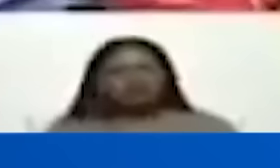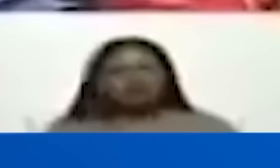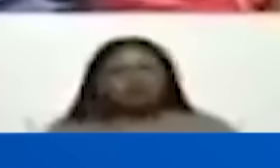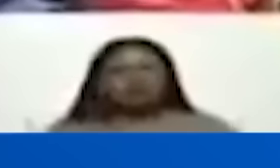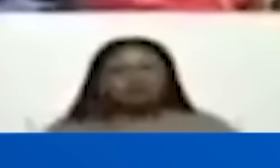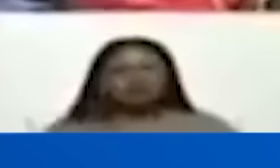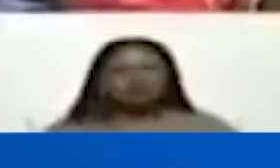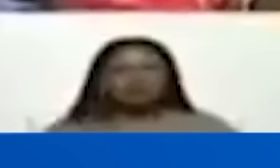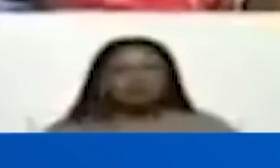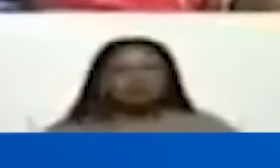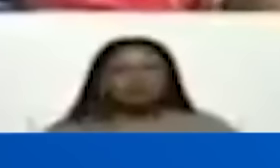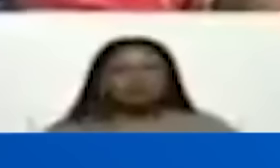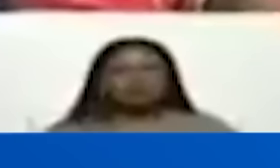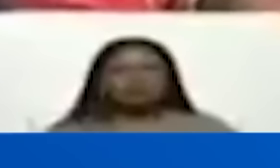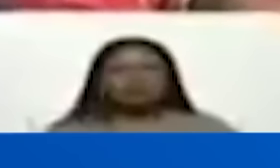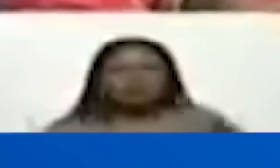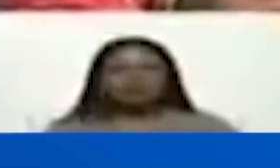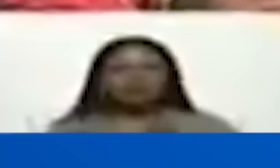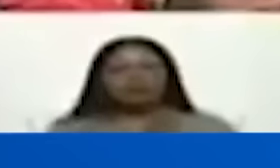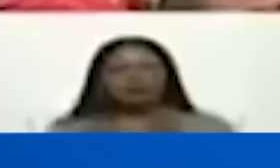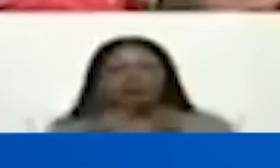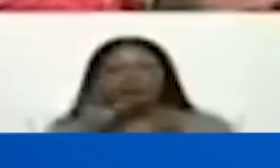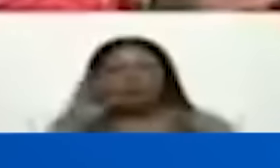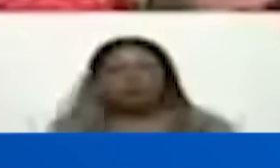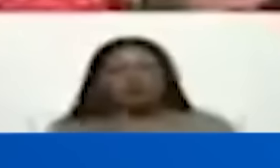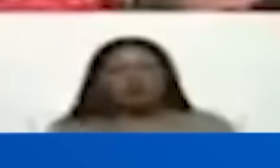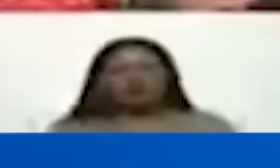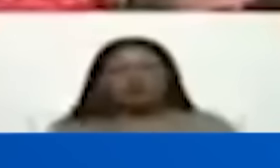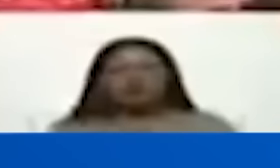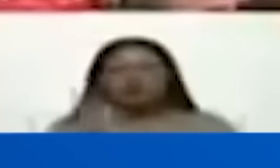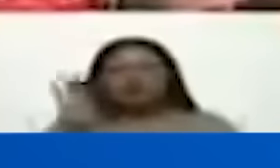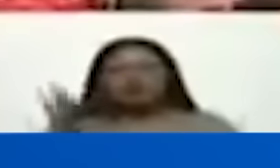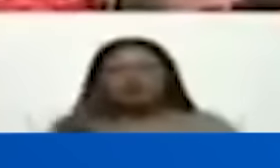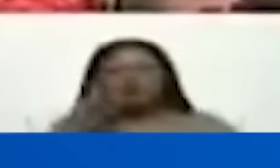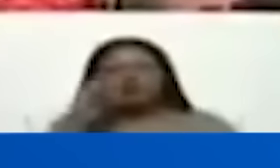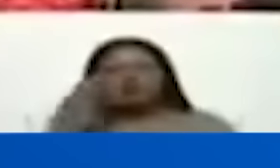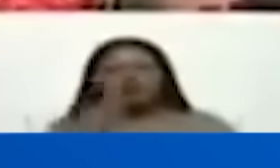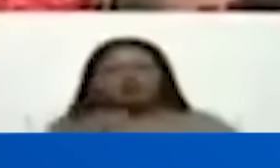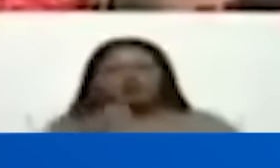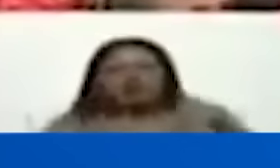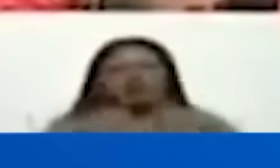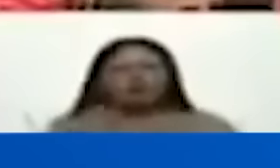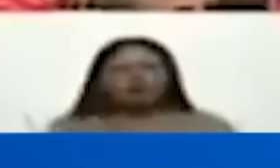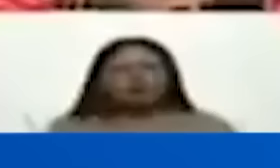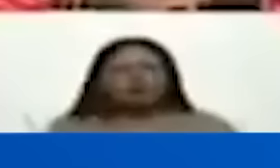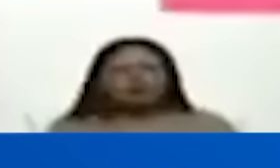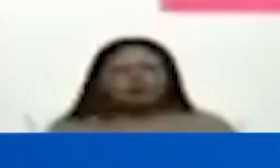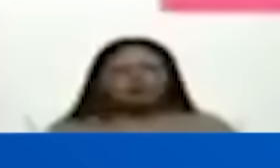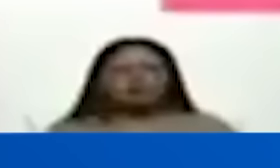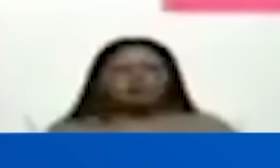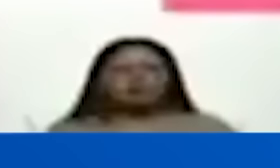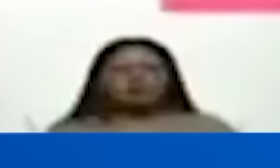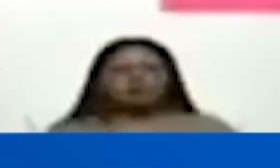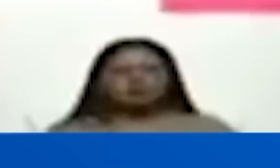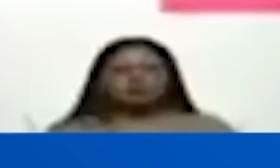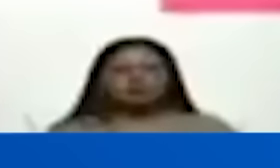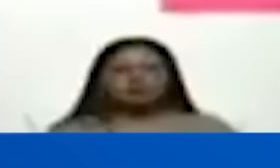ellos no creen en elecciones. El país sabe que ellos no creen en elecciones.